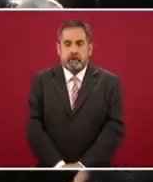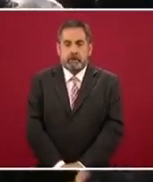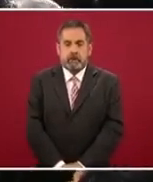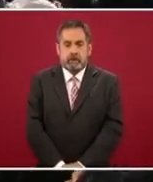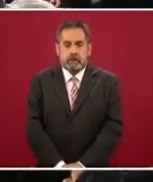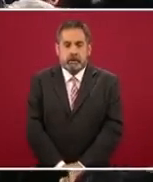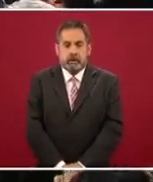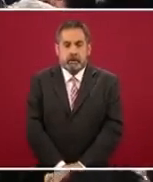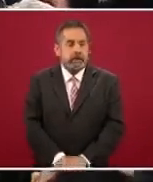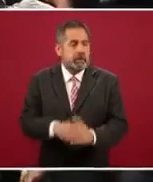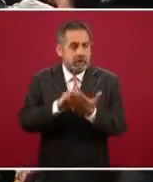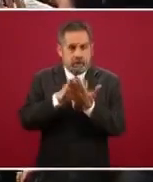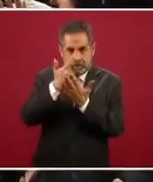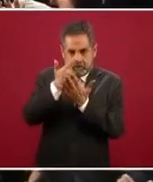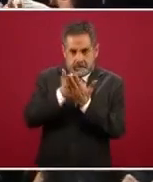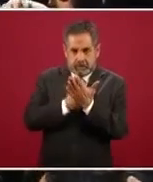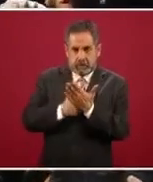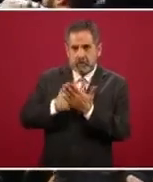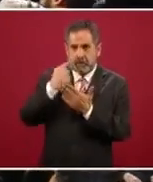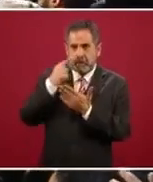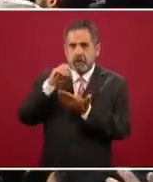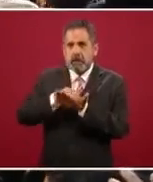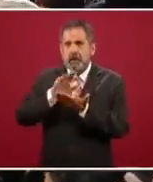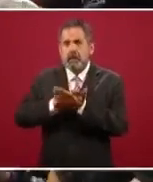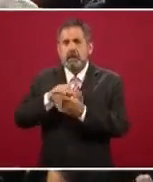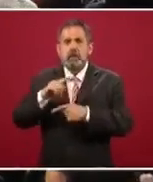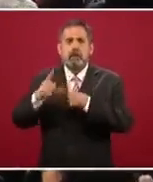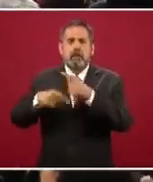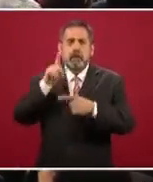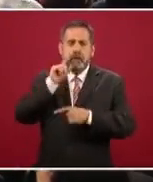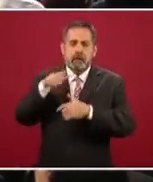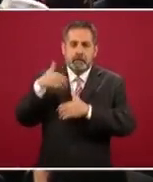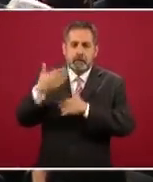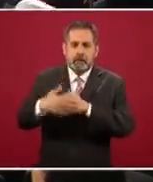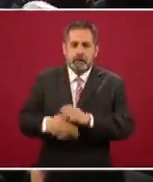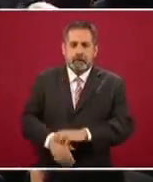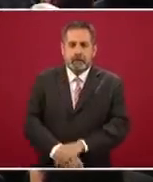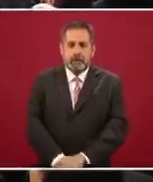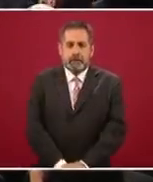Que haga la lista mañana, para mañana.